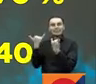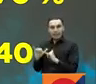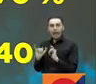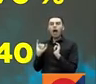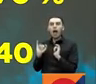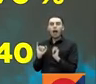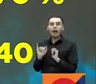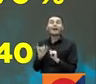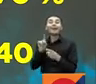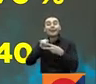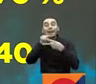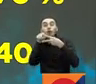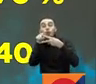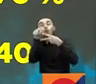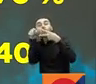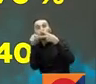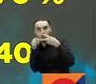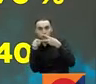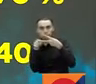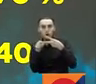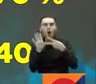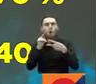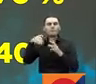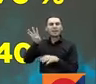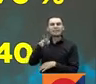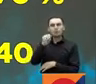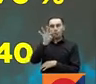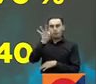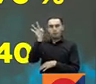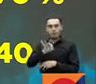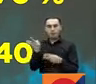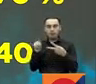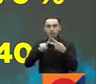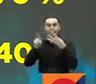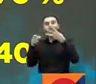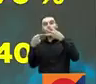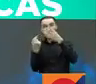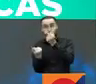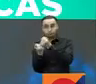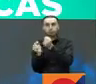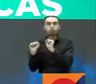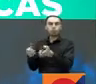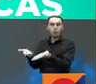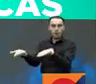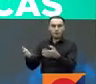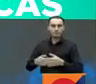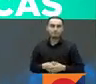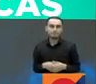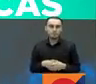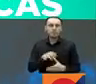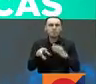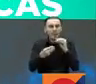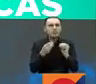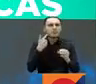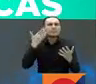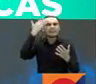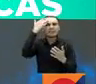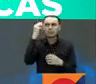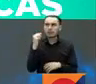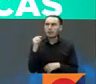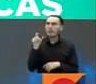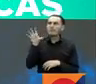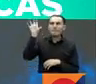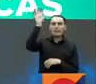mínimo 2 dosis o con más del 40% de las dosis de refuerzo. Asimismo, revisemos, pues son varios los países que le han